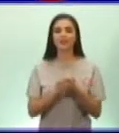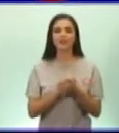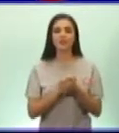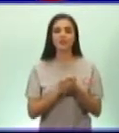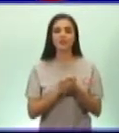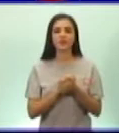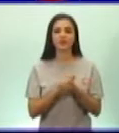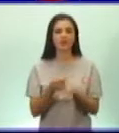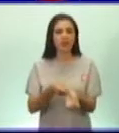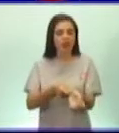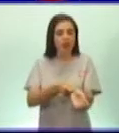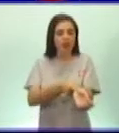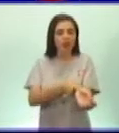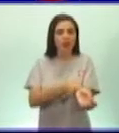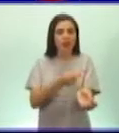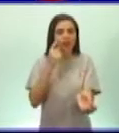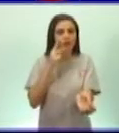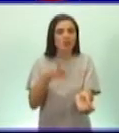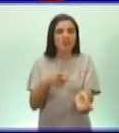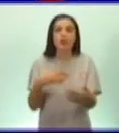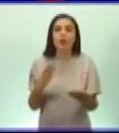se observan los poros.